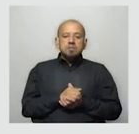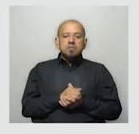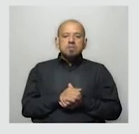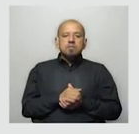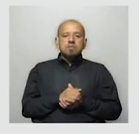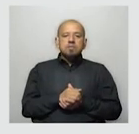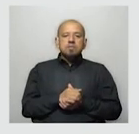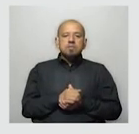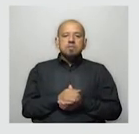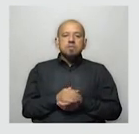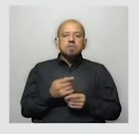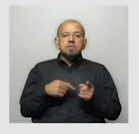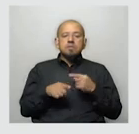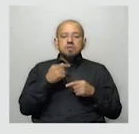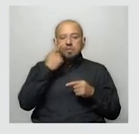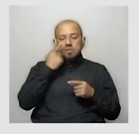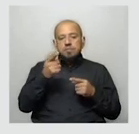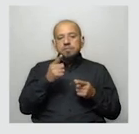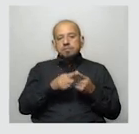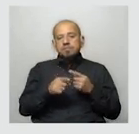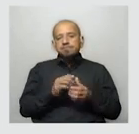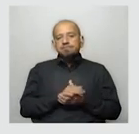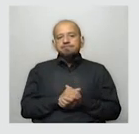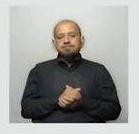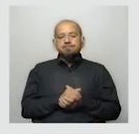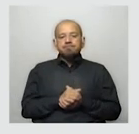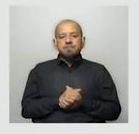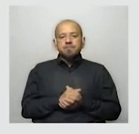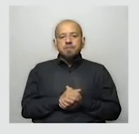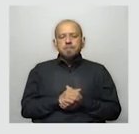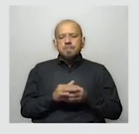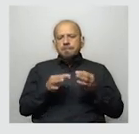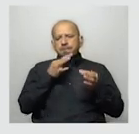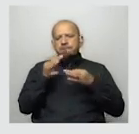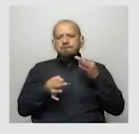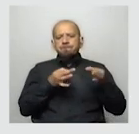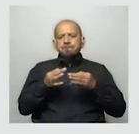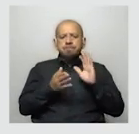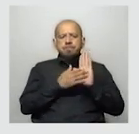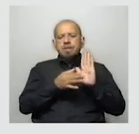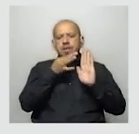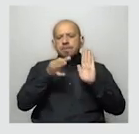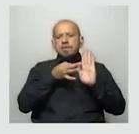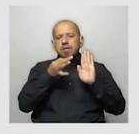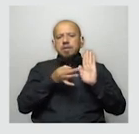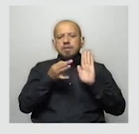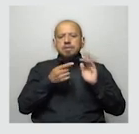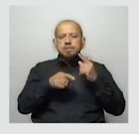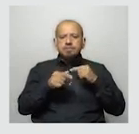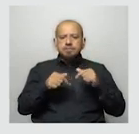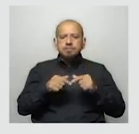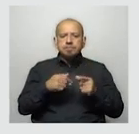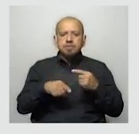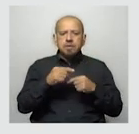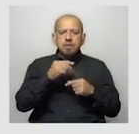Ahí estamos haciendo como un scroll en toda la página. Está todo explicado, está explicado cada uno de los alimentos. ¿Esta es la de este periodo?